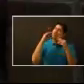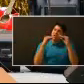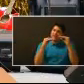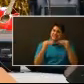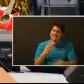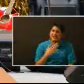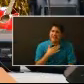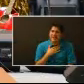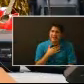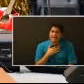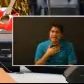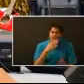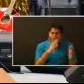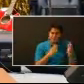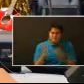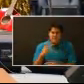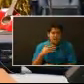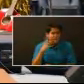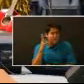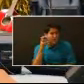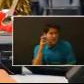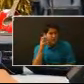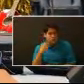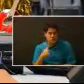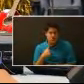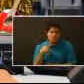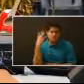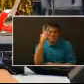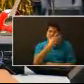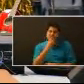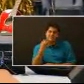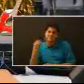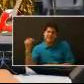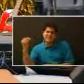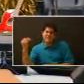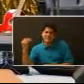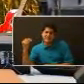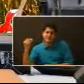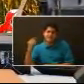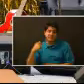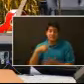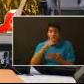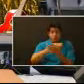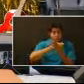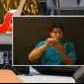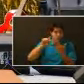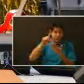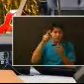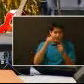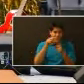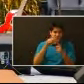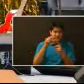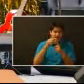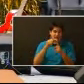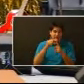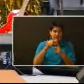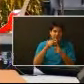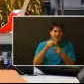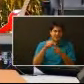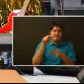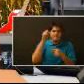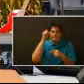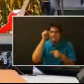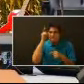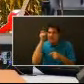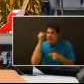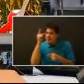dame, afina mi oído, afina mis sentidos espirituales. Y subrayé aquí la palabra discernir, porque el Señor